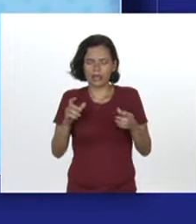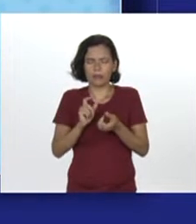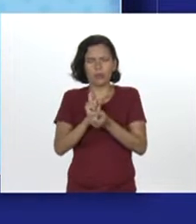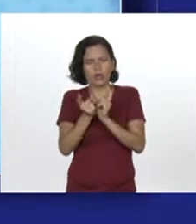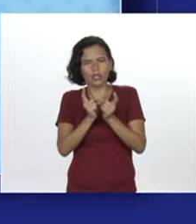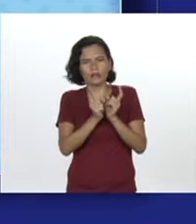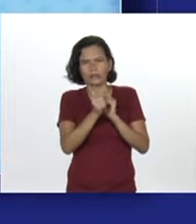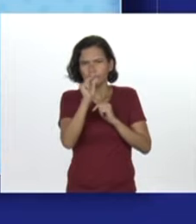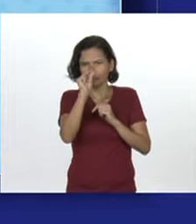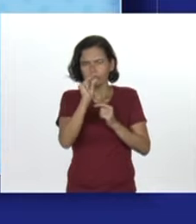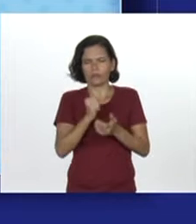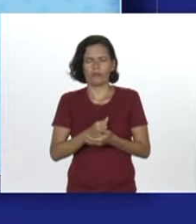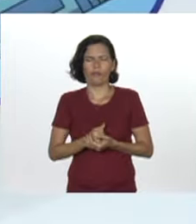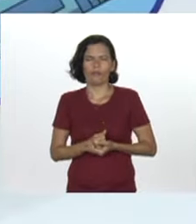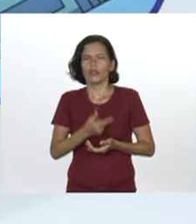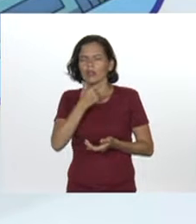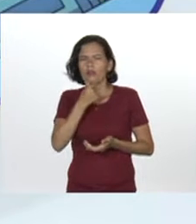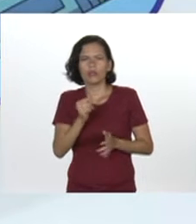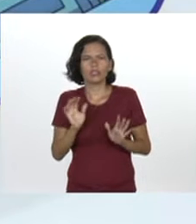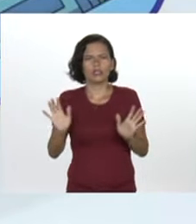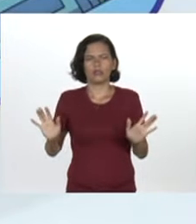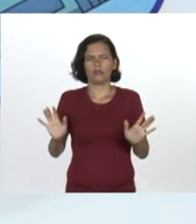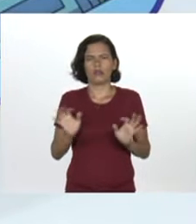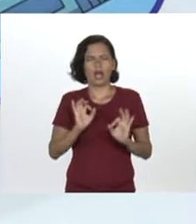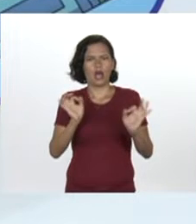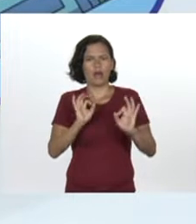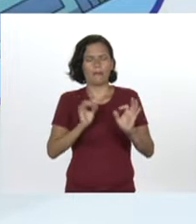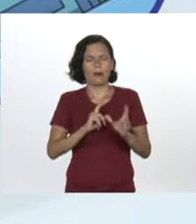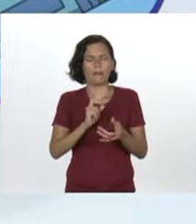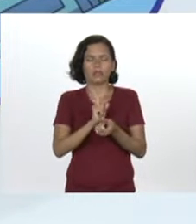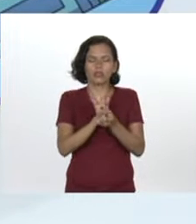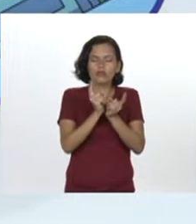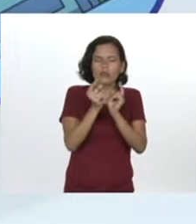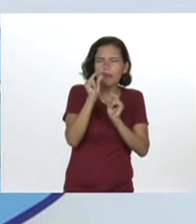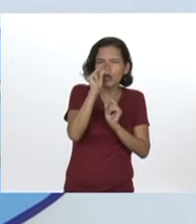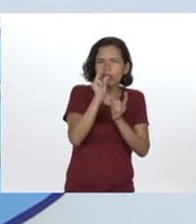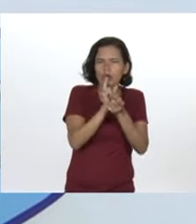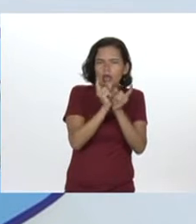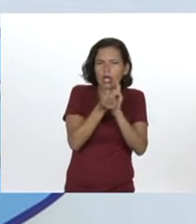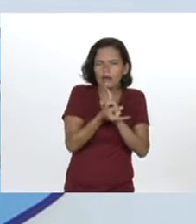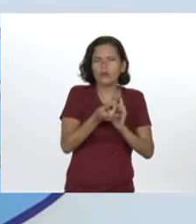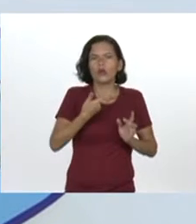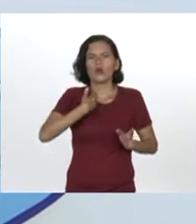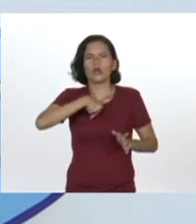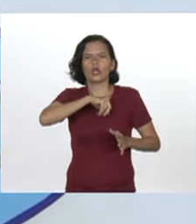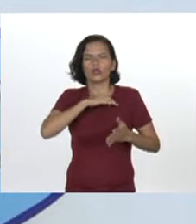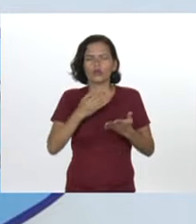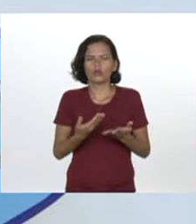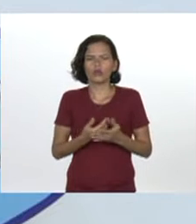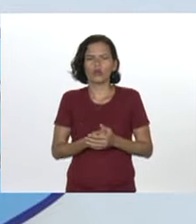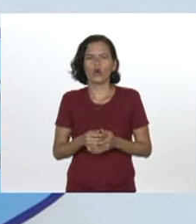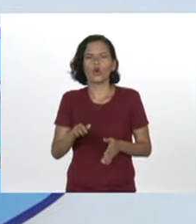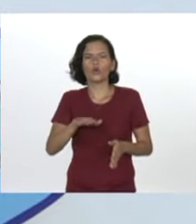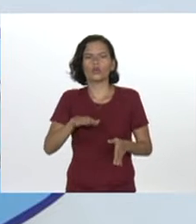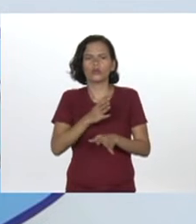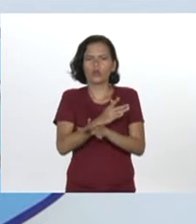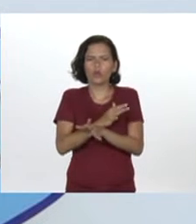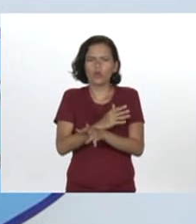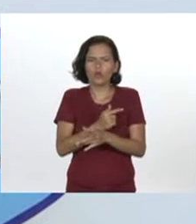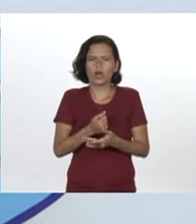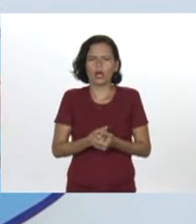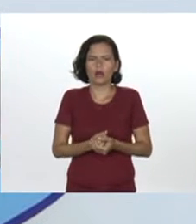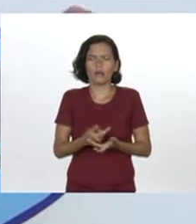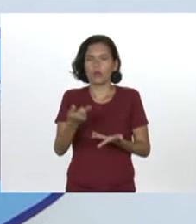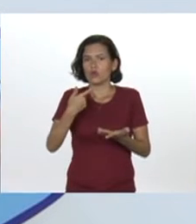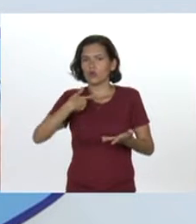ajustar. Algo sencillito, solamente vamos a hacer una pequeña adaptación de lo que nosotros vamos, o cuando nosotros jugábamos